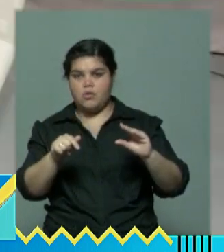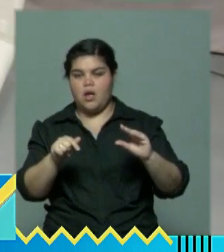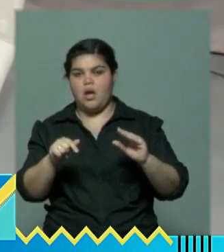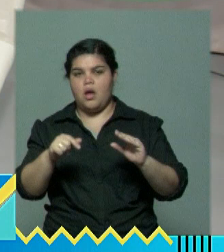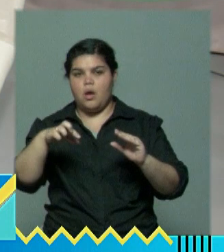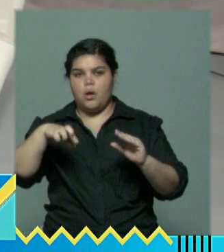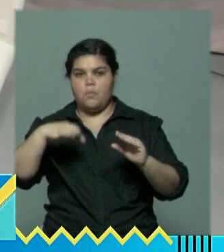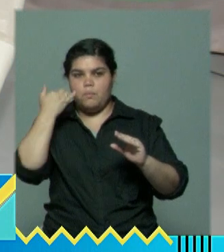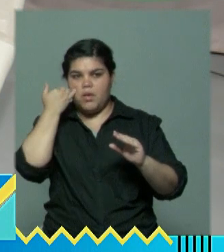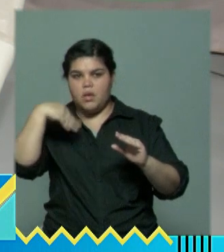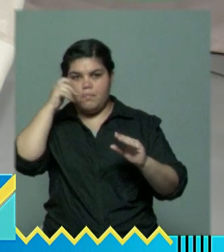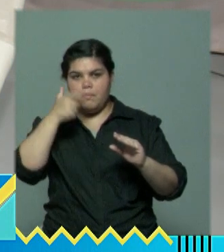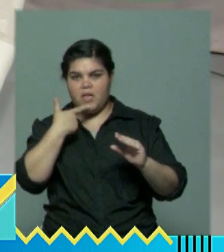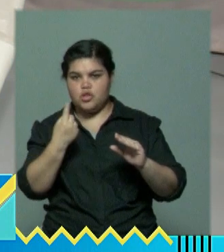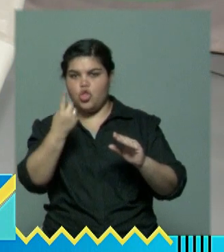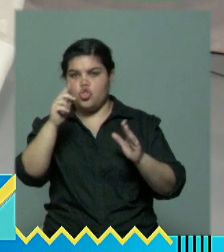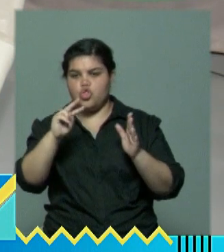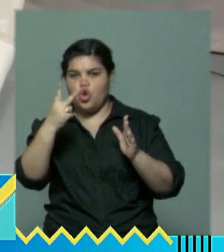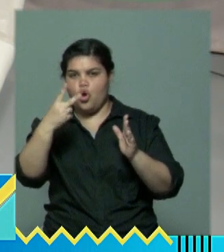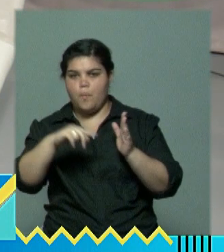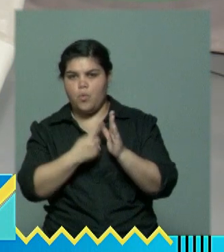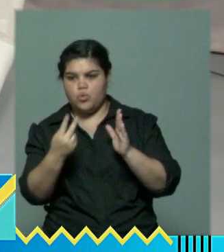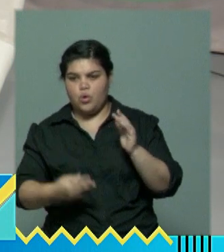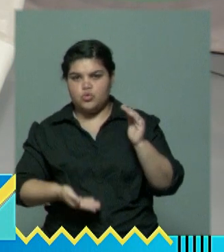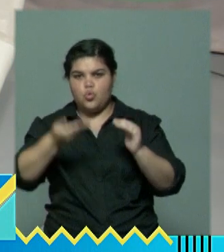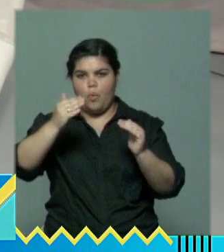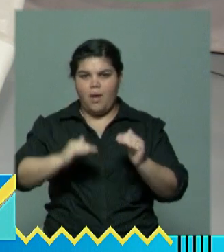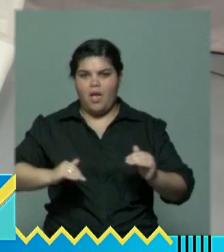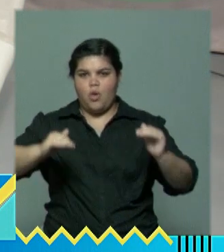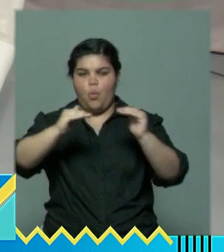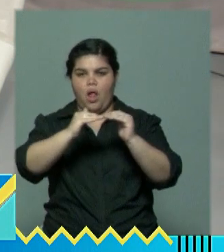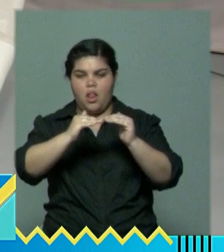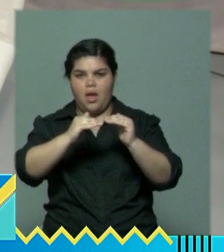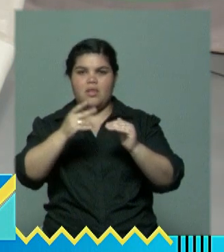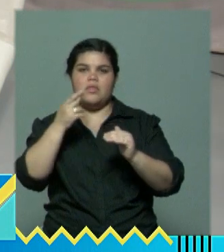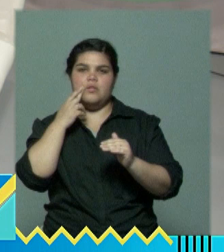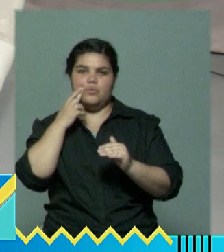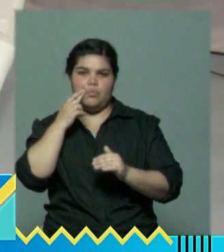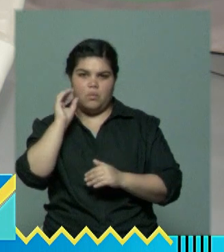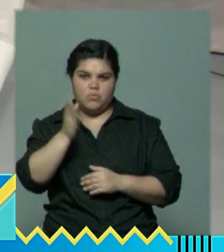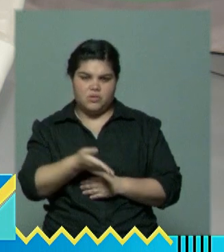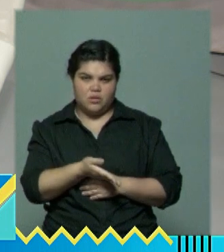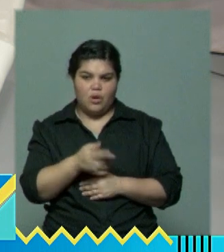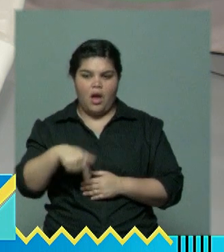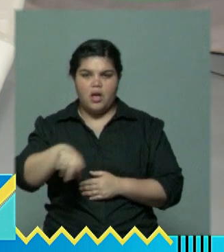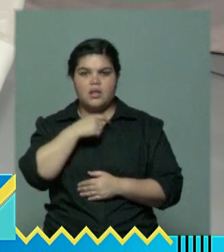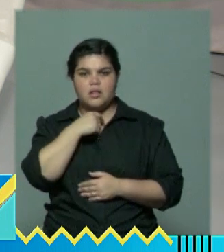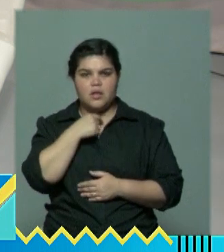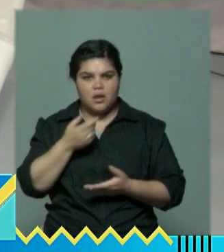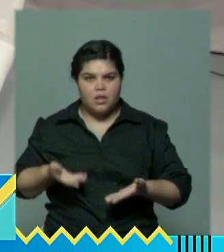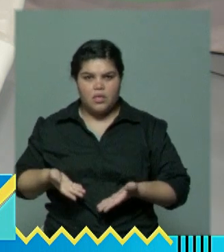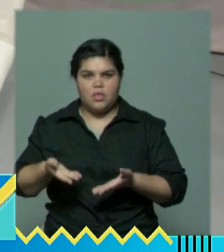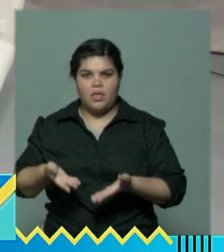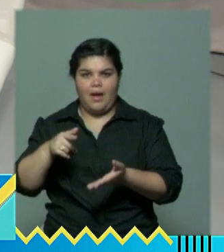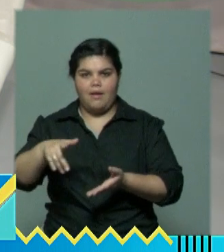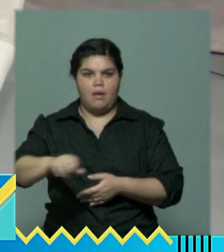Me parece que eso también, si el objetivo era promocionar el empleo en las pymes, ahí lo estás cargando